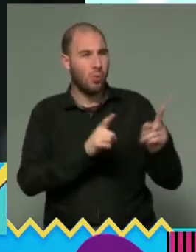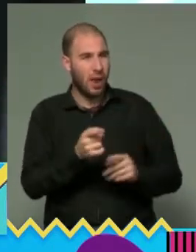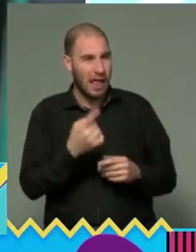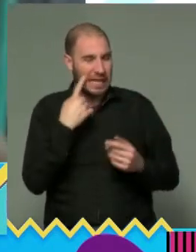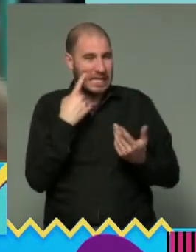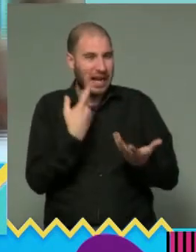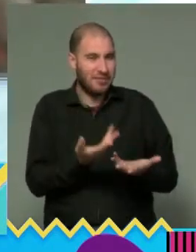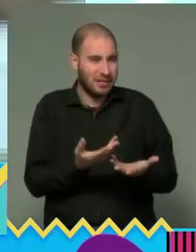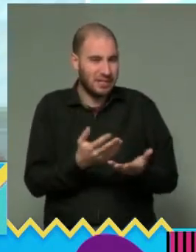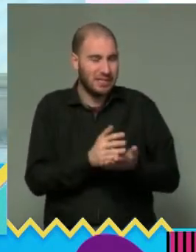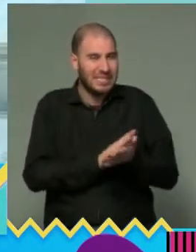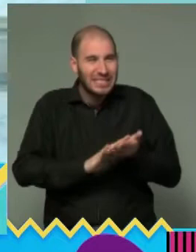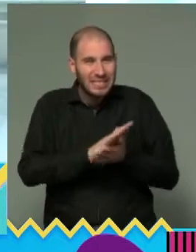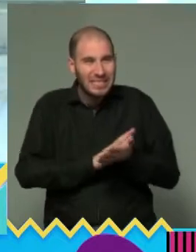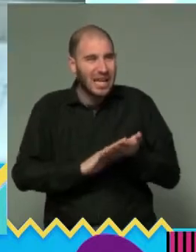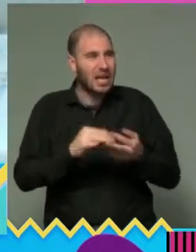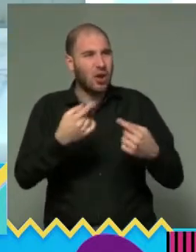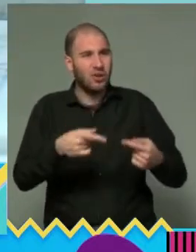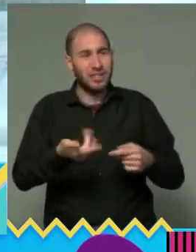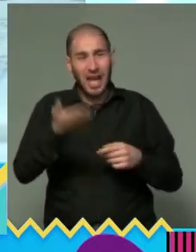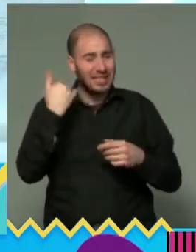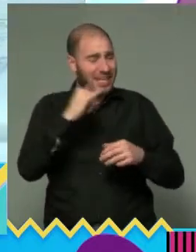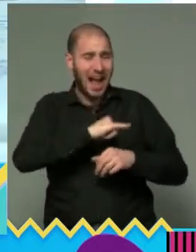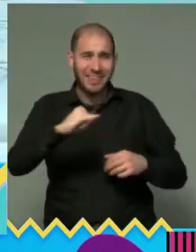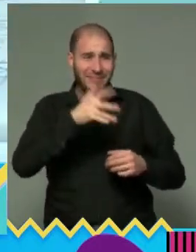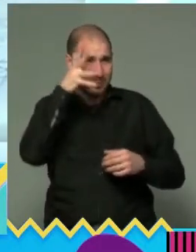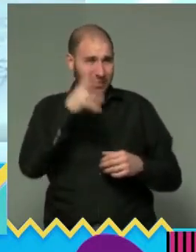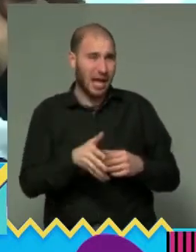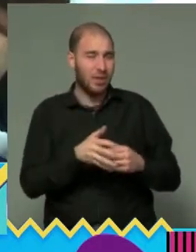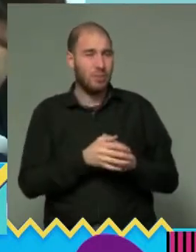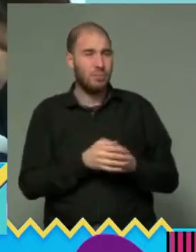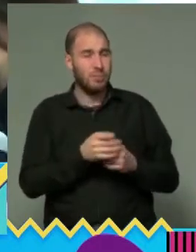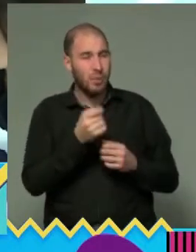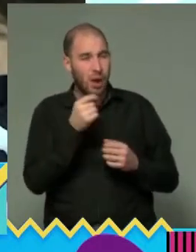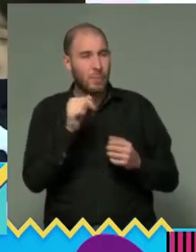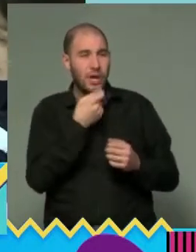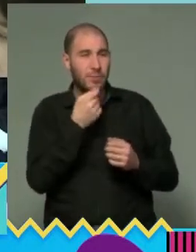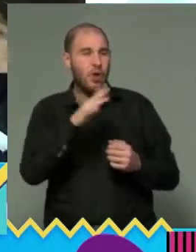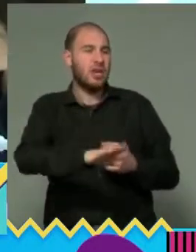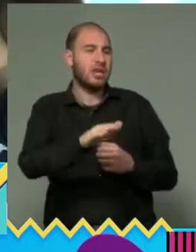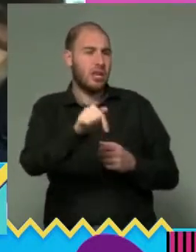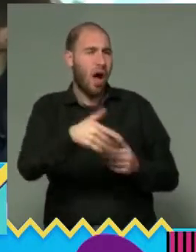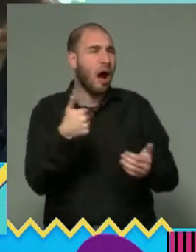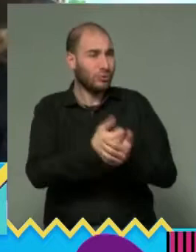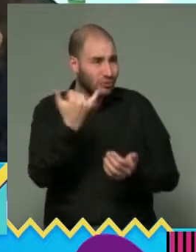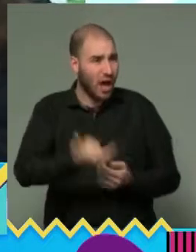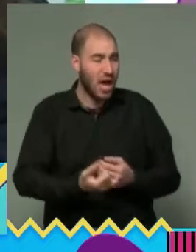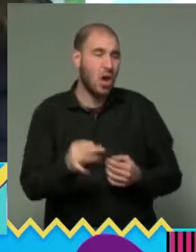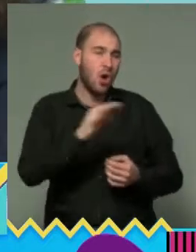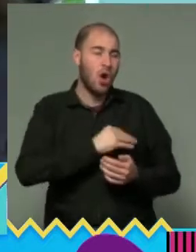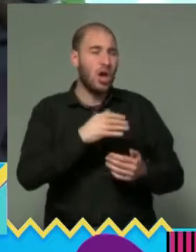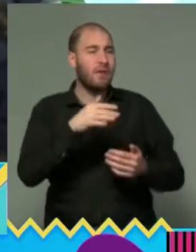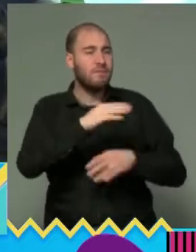tratar de morigerar una situación que ya es muy negativa. Obviamente cuando estamos en presencia de un menor abusado, de un menor que